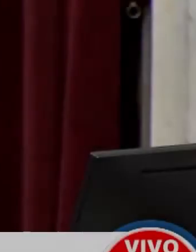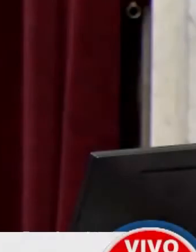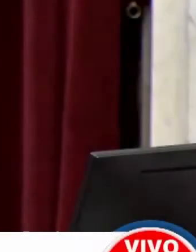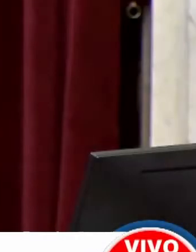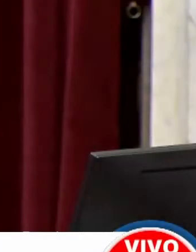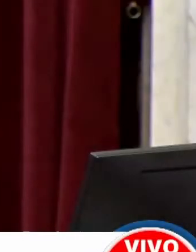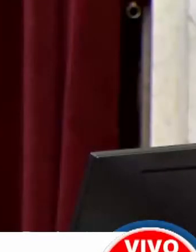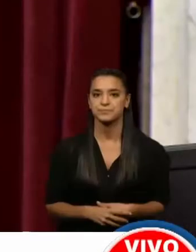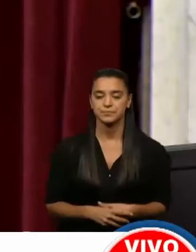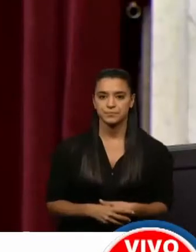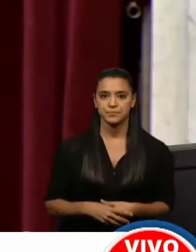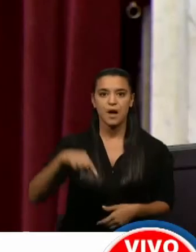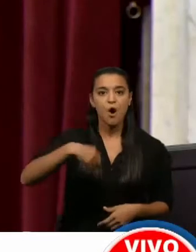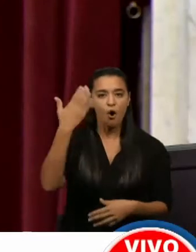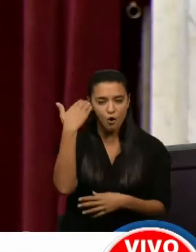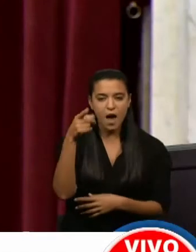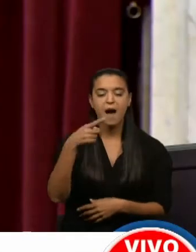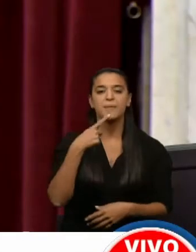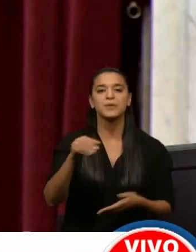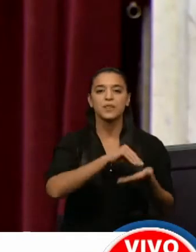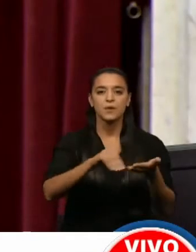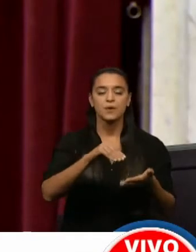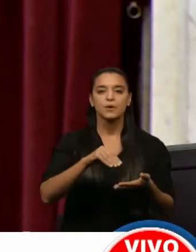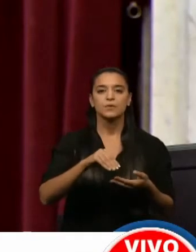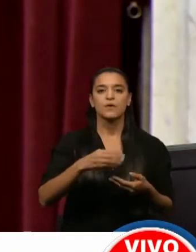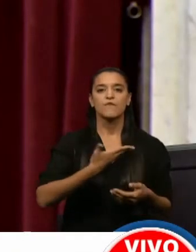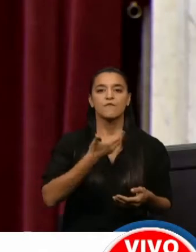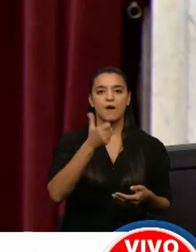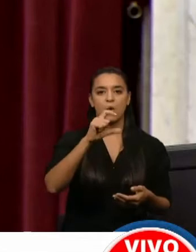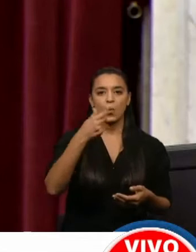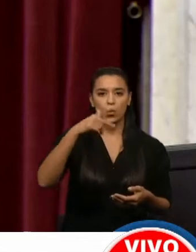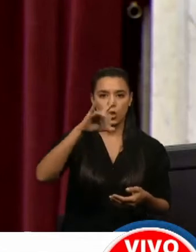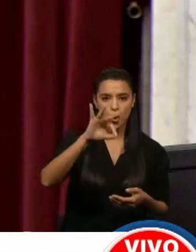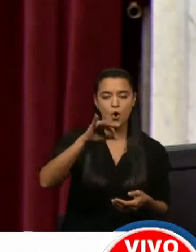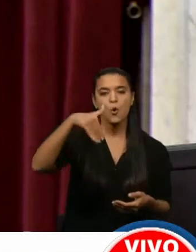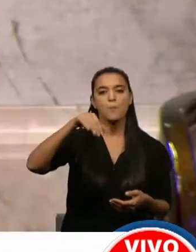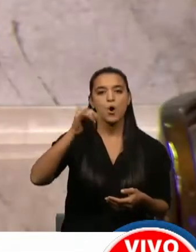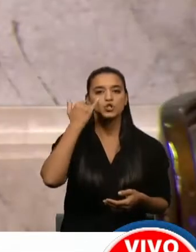En el uso de la palabra, el diputado Facundo Moyano.